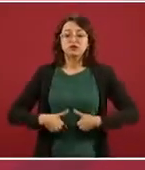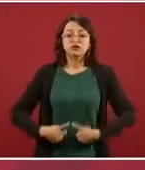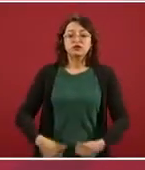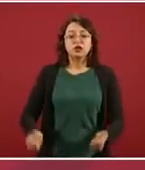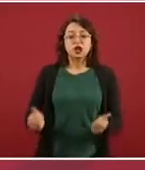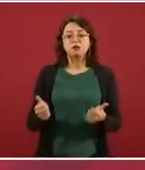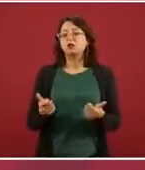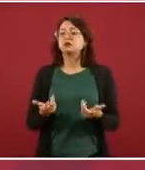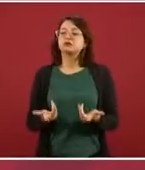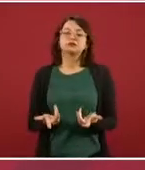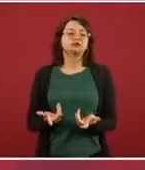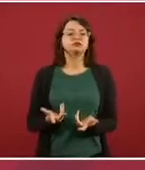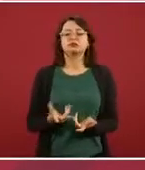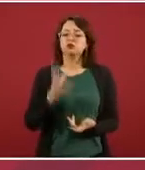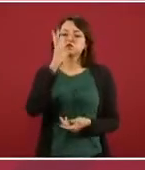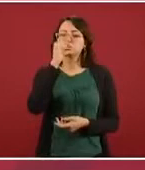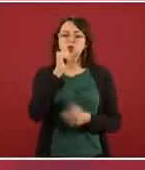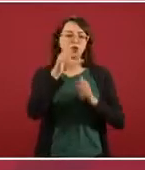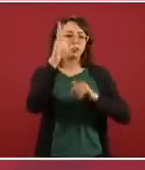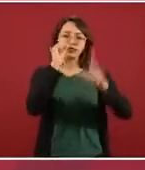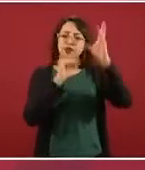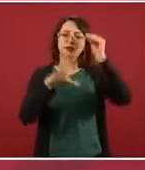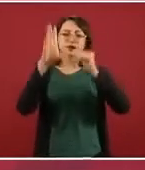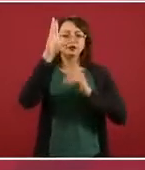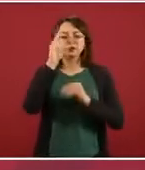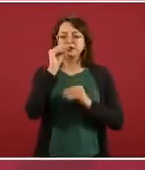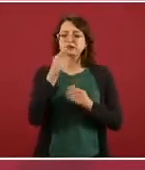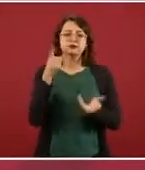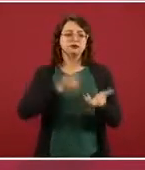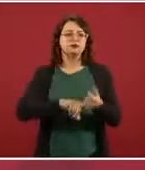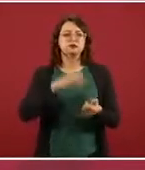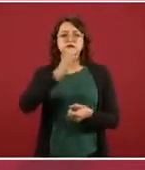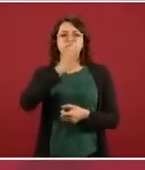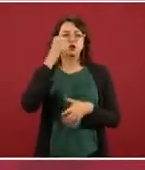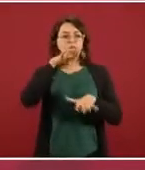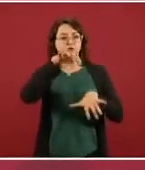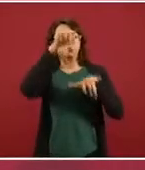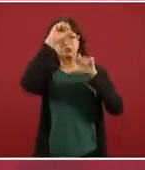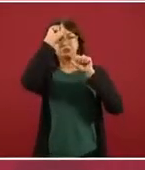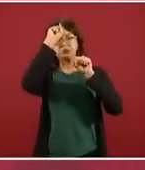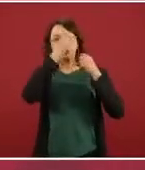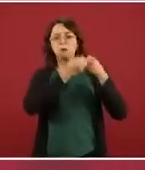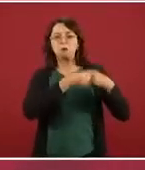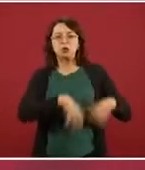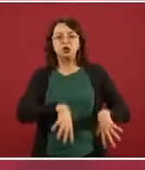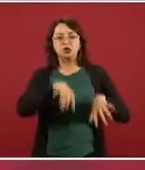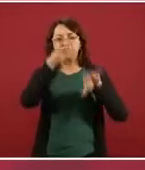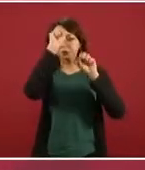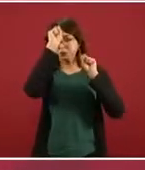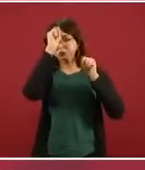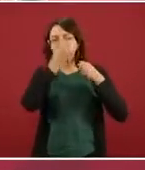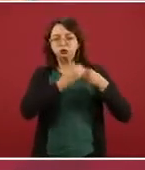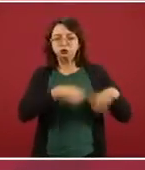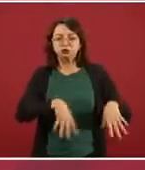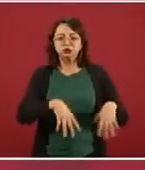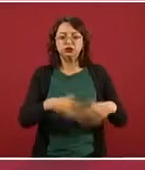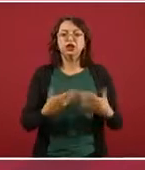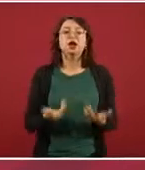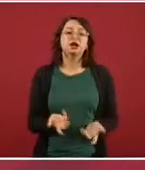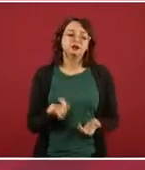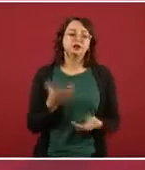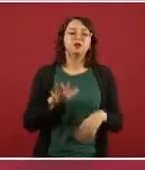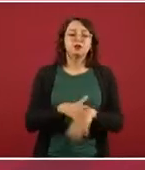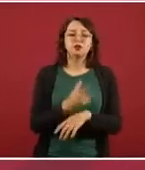no van a tener la misma capacidad para retener el conocimiento. Por eso las